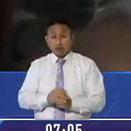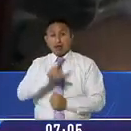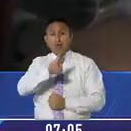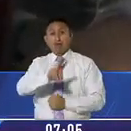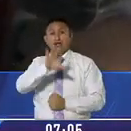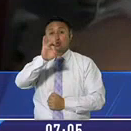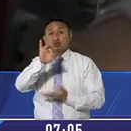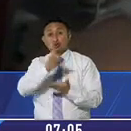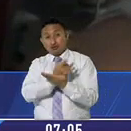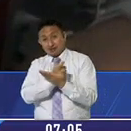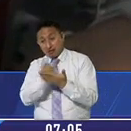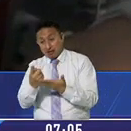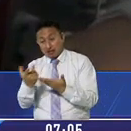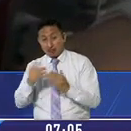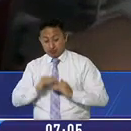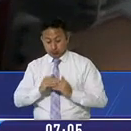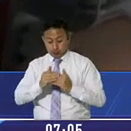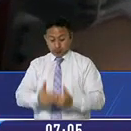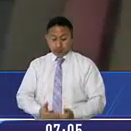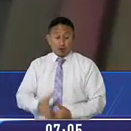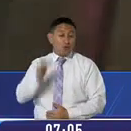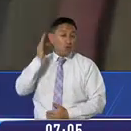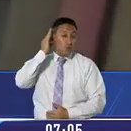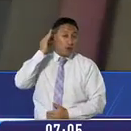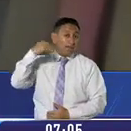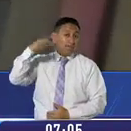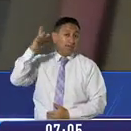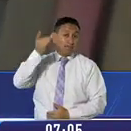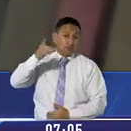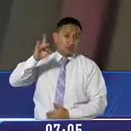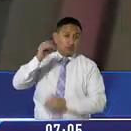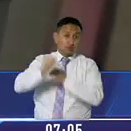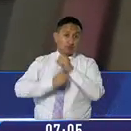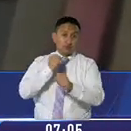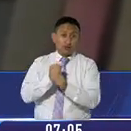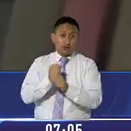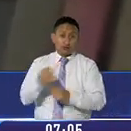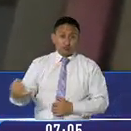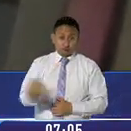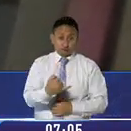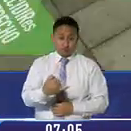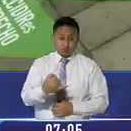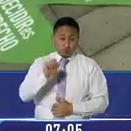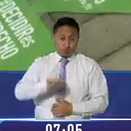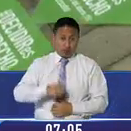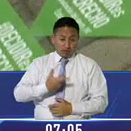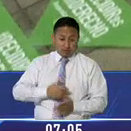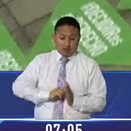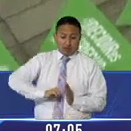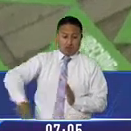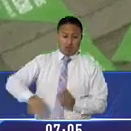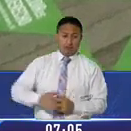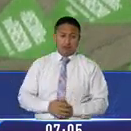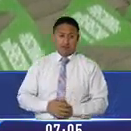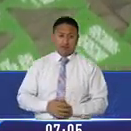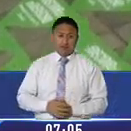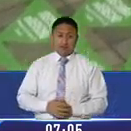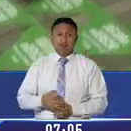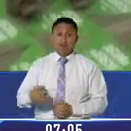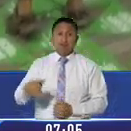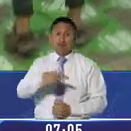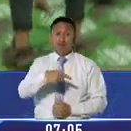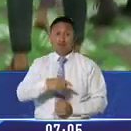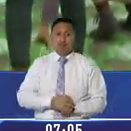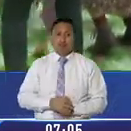las mujeres mayores de 18 años que han sufrido una violación puedan abortar. La misma ha generado posturas a favor y